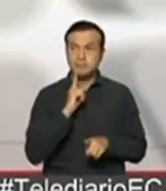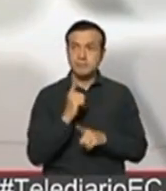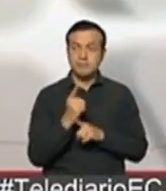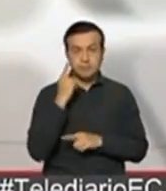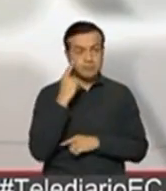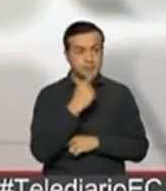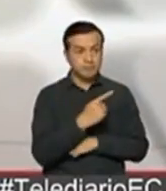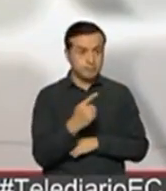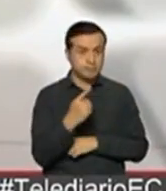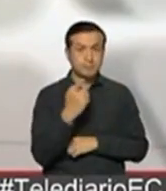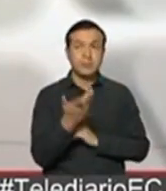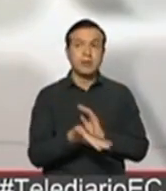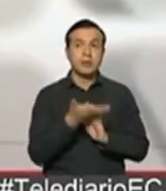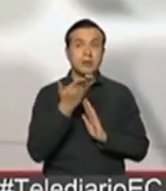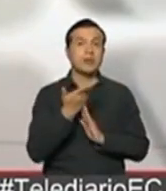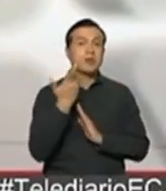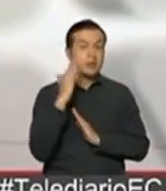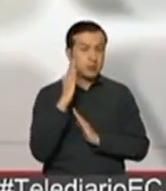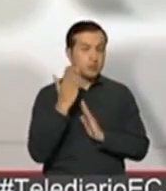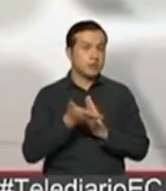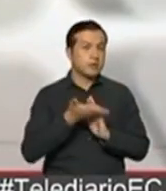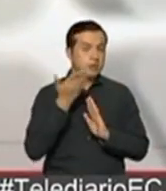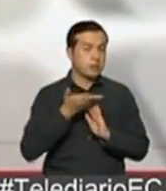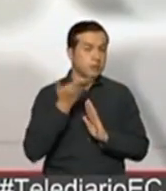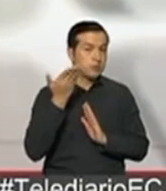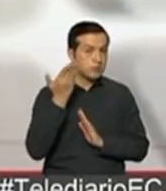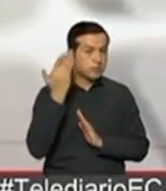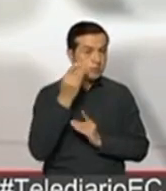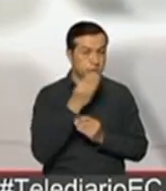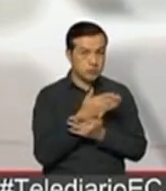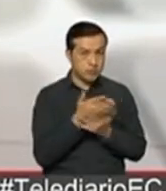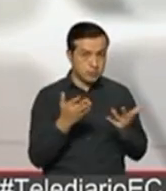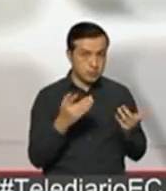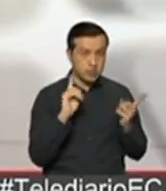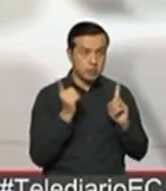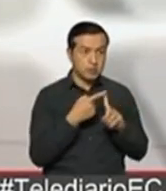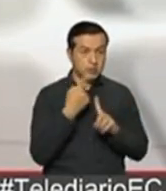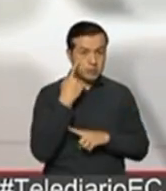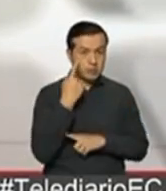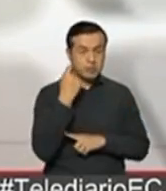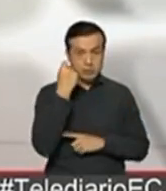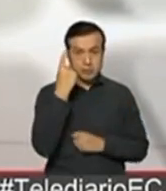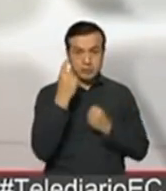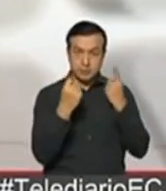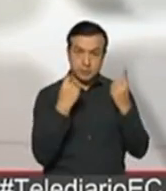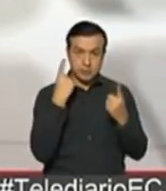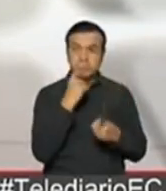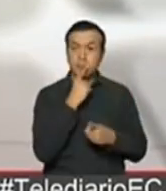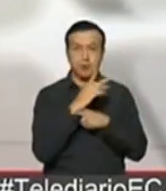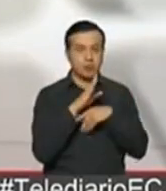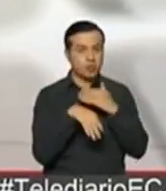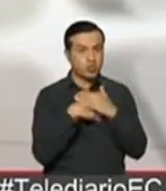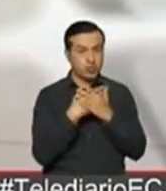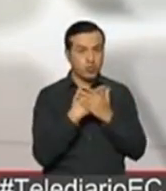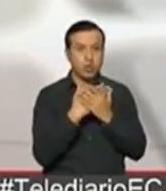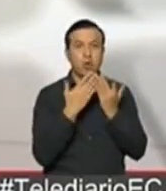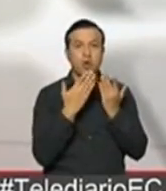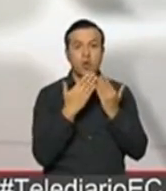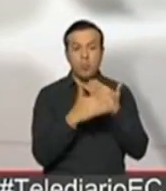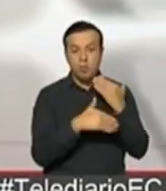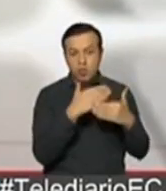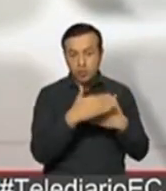a ese aumento está descendiendo lo cual por un lado hay que entender que todo proceso súbito